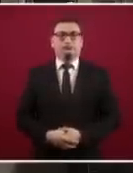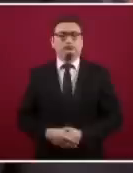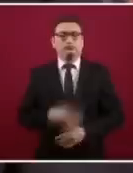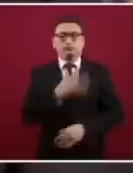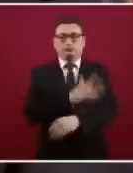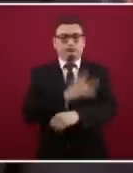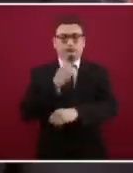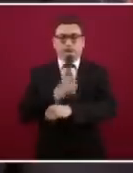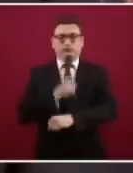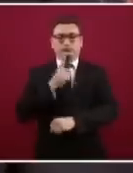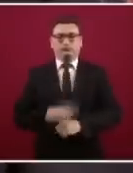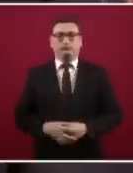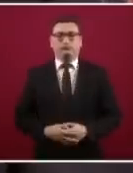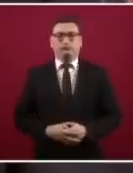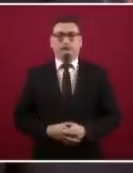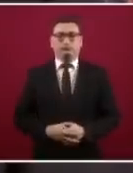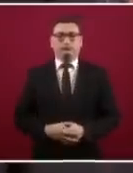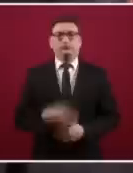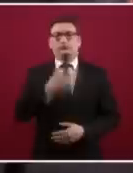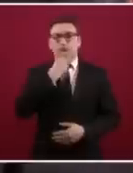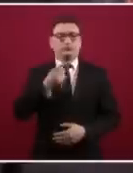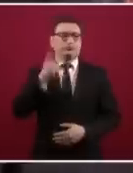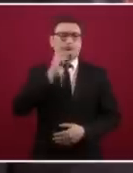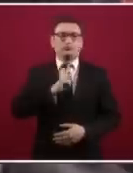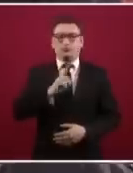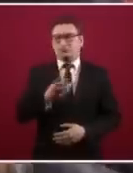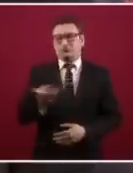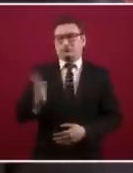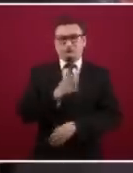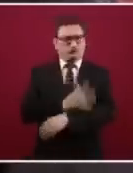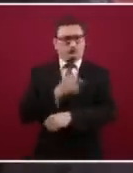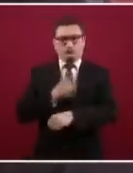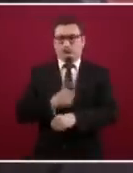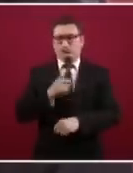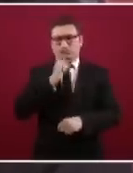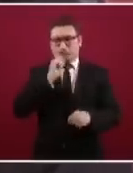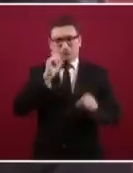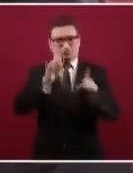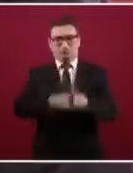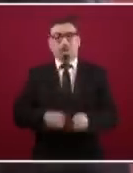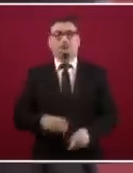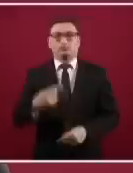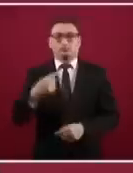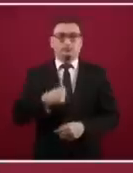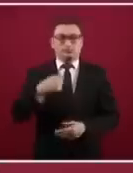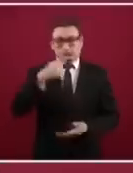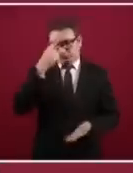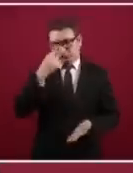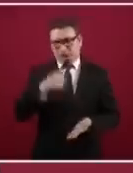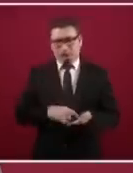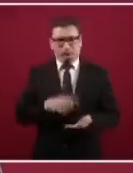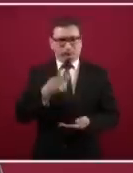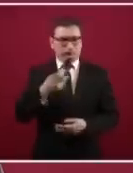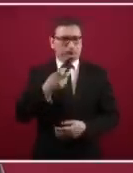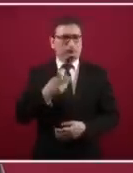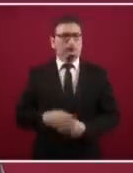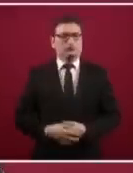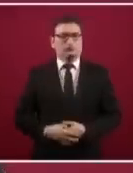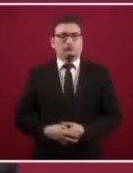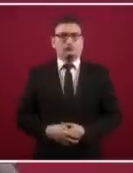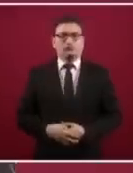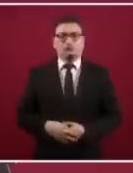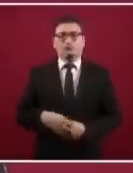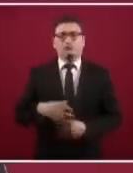Honestos. Sí. Mujer o hombre. También creo que hay de los